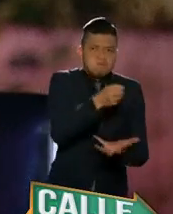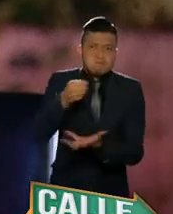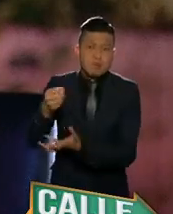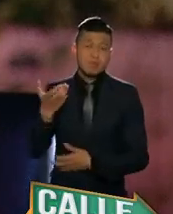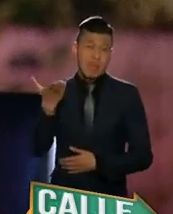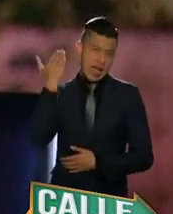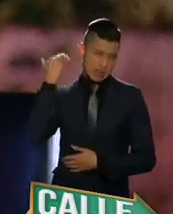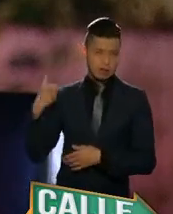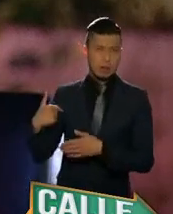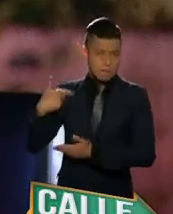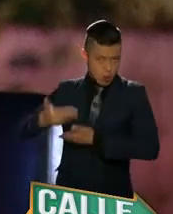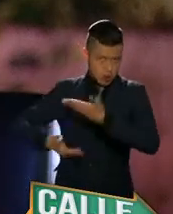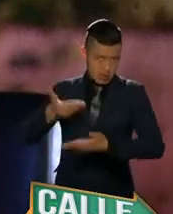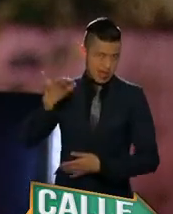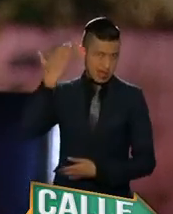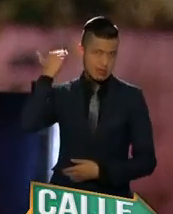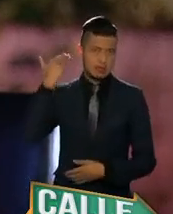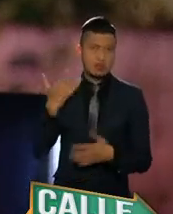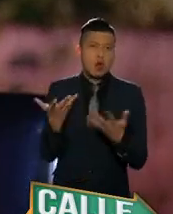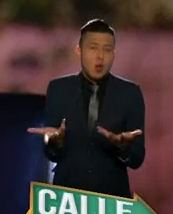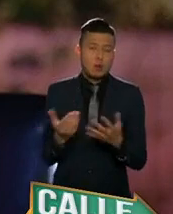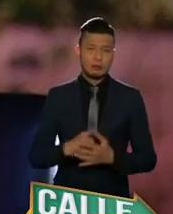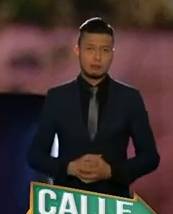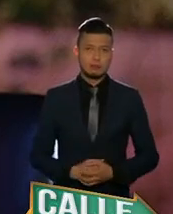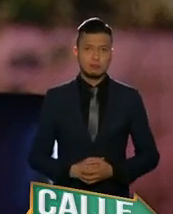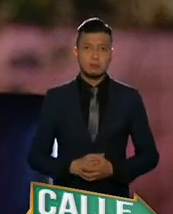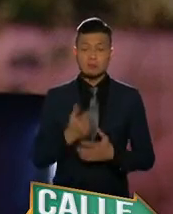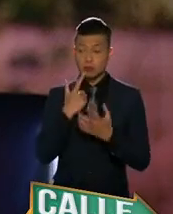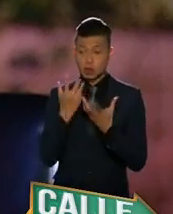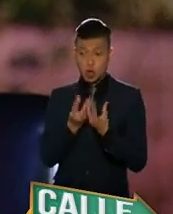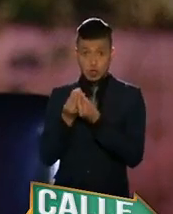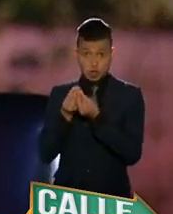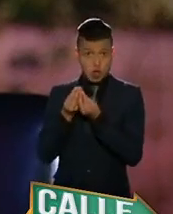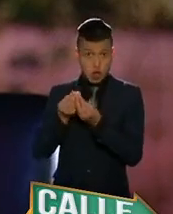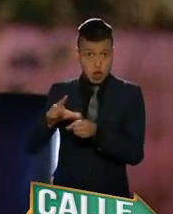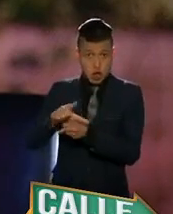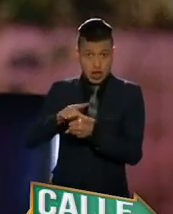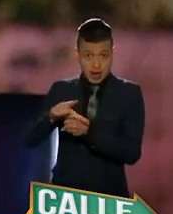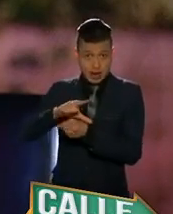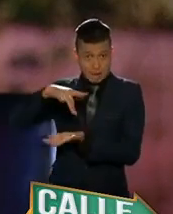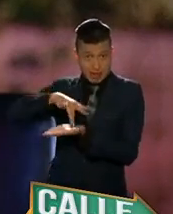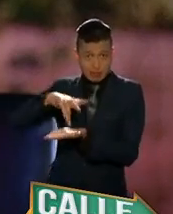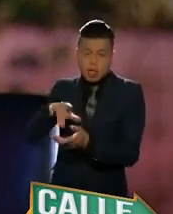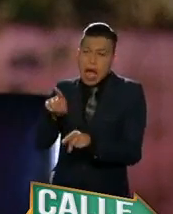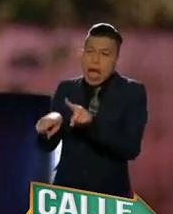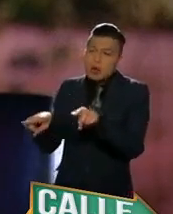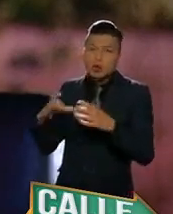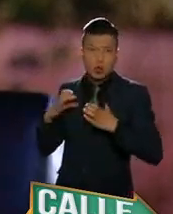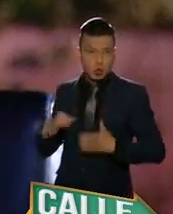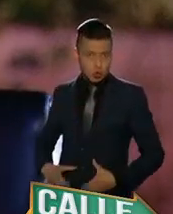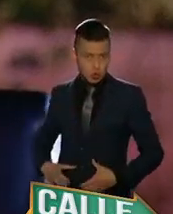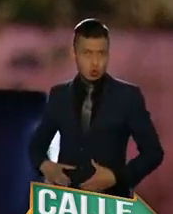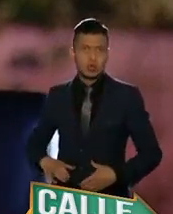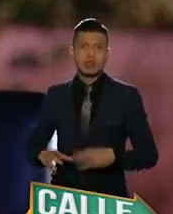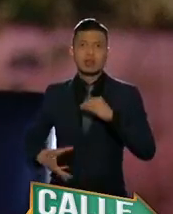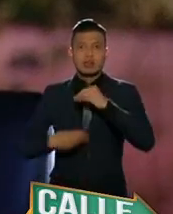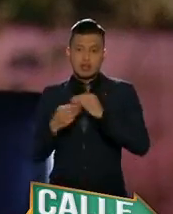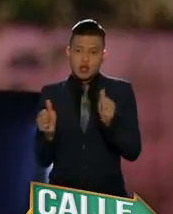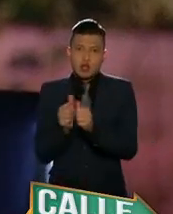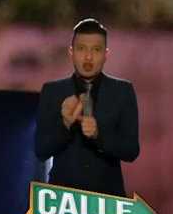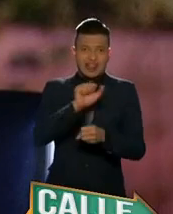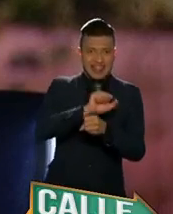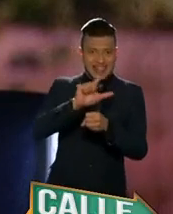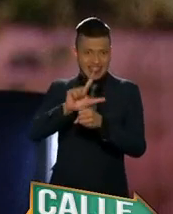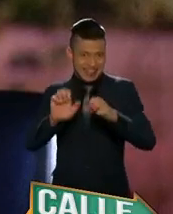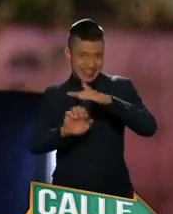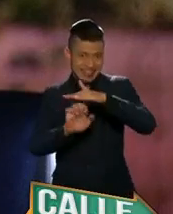un proceso en el que el Consejo Local de Participación, que eran algunos ciudadanos, ¿sí? y los ediles, que son